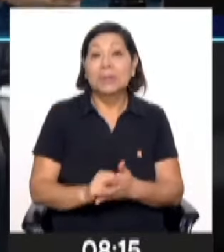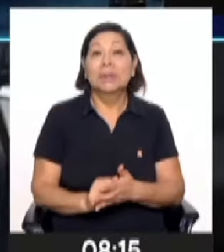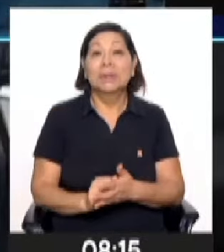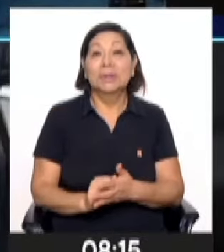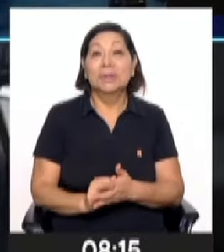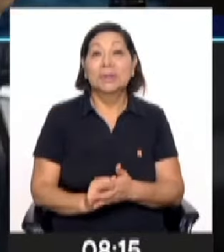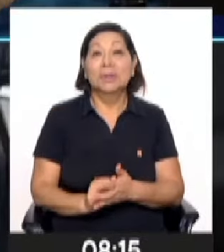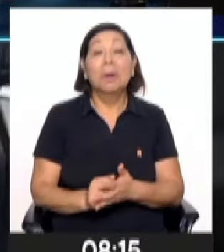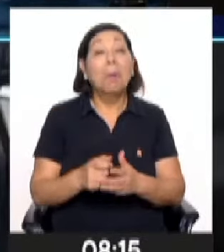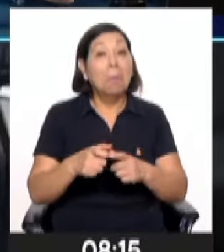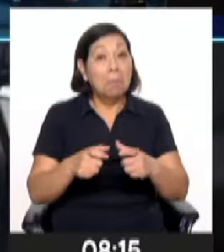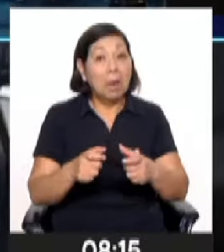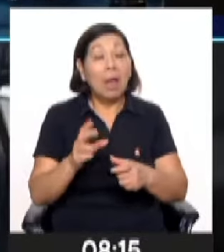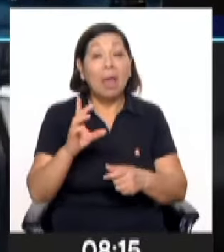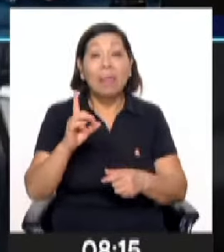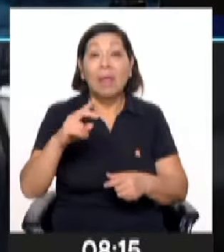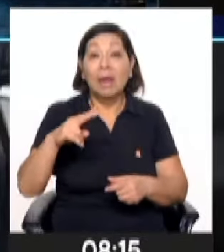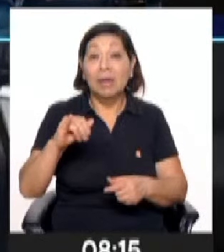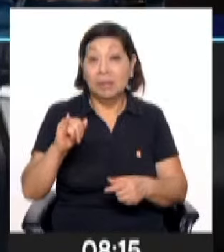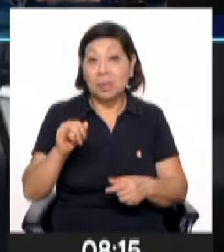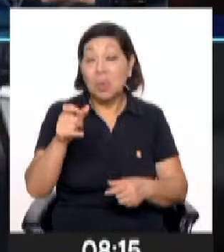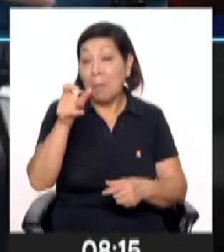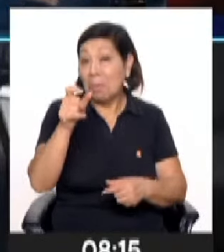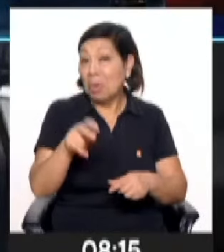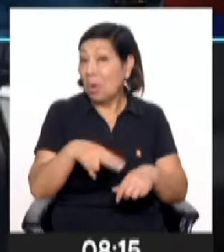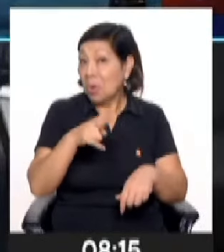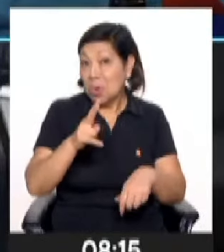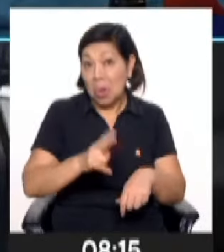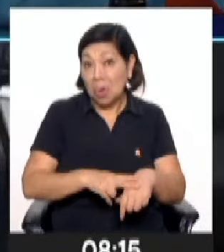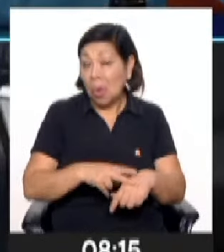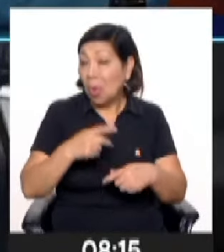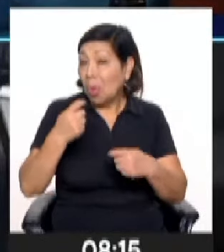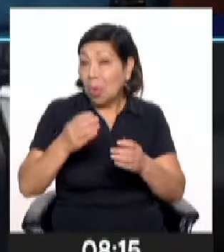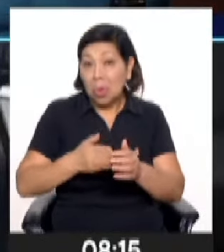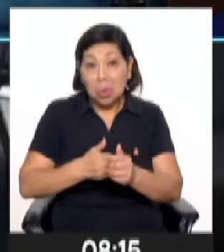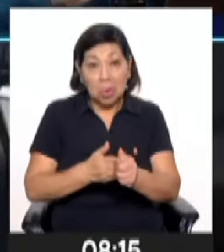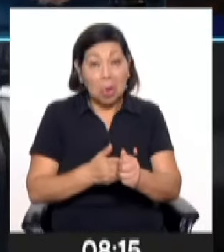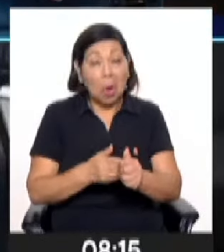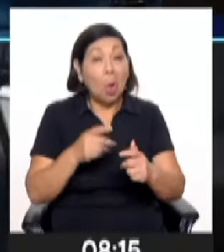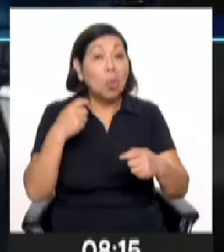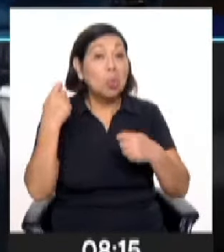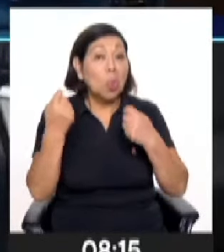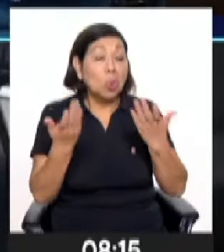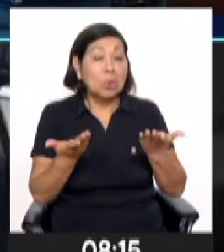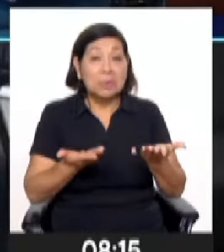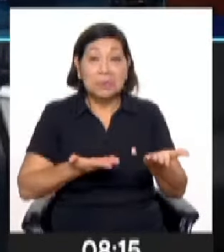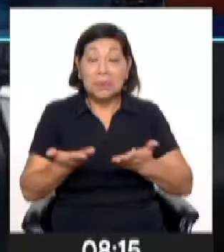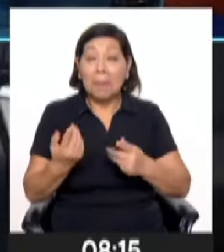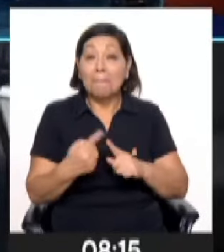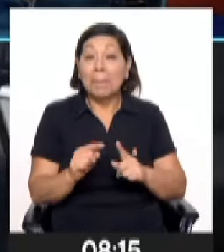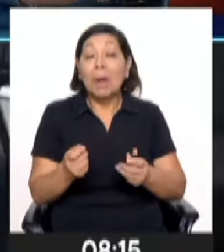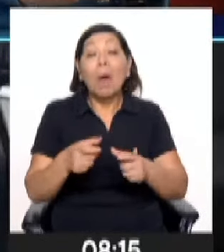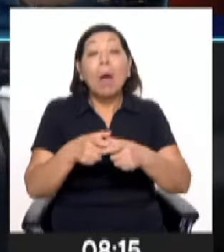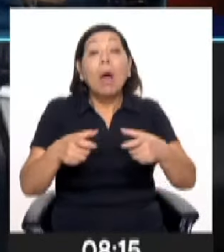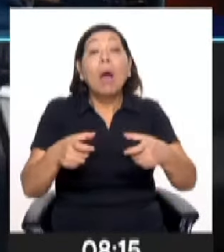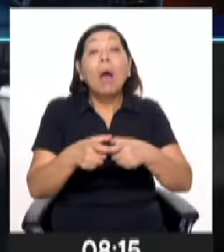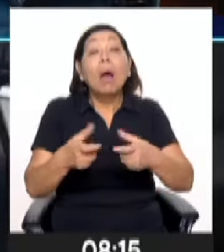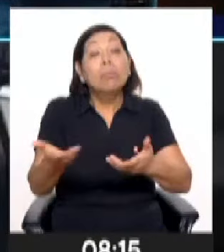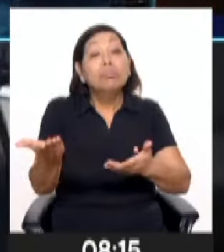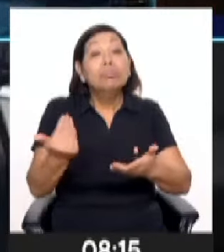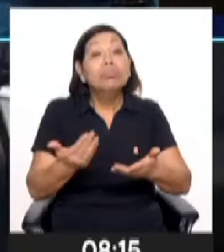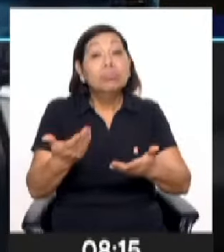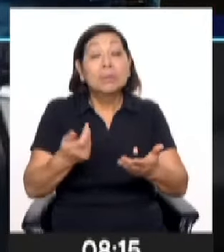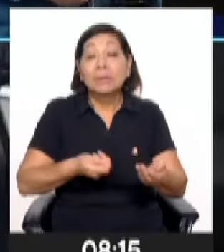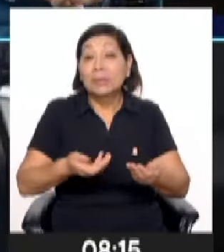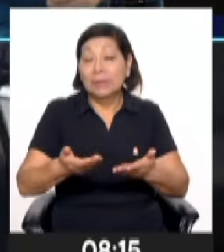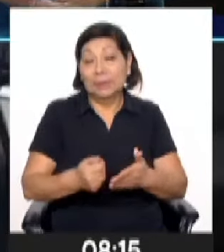ejemplo, una boleta con DNI, y si es una persona natural, si es un guía turístico que va a hacer un tour, un servicio, pedirle un recibo por honorarios también